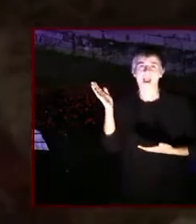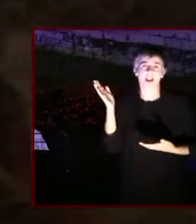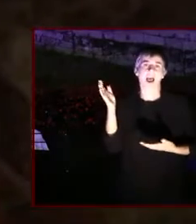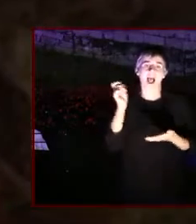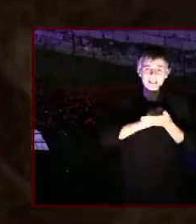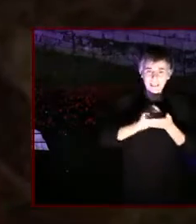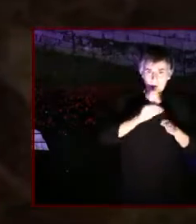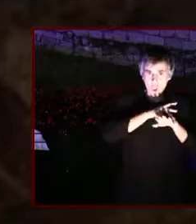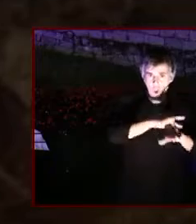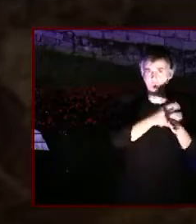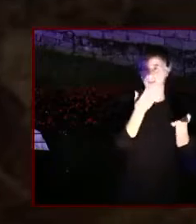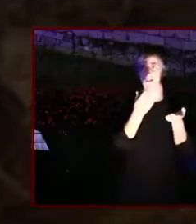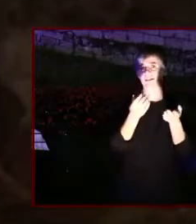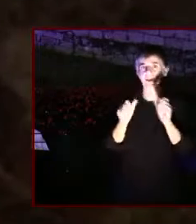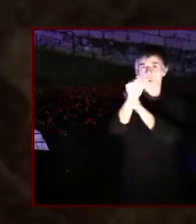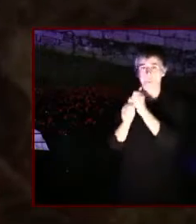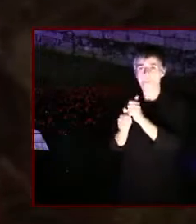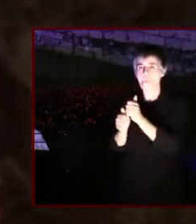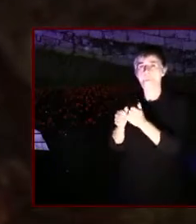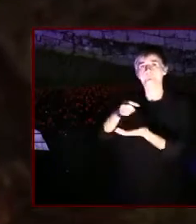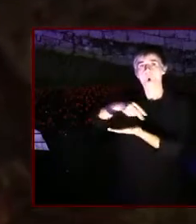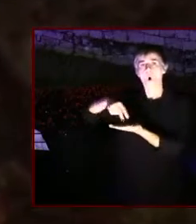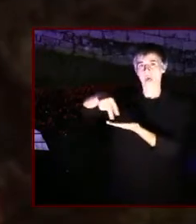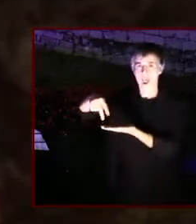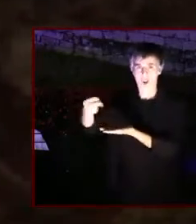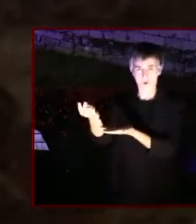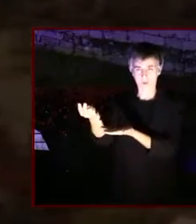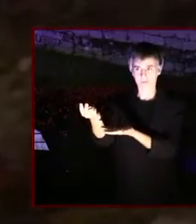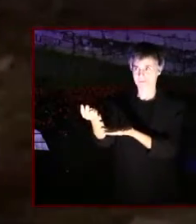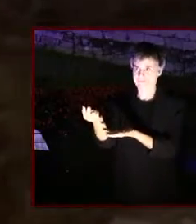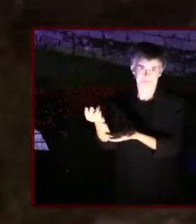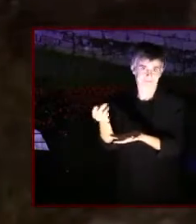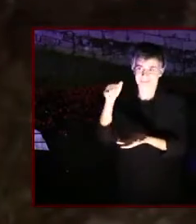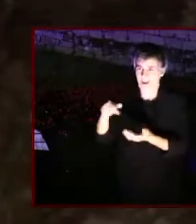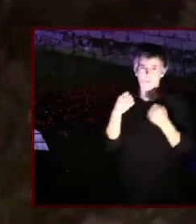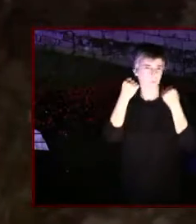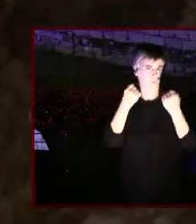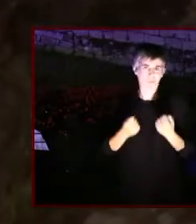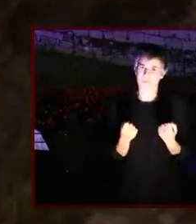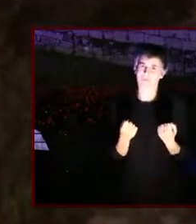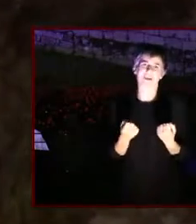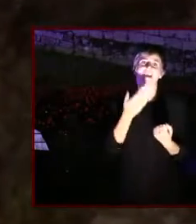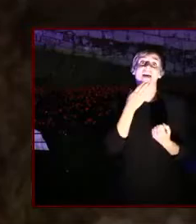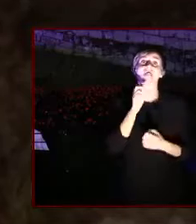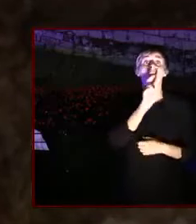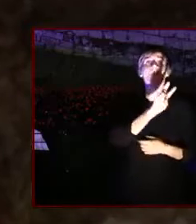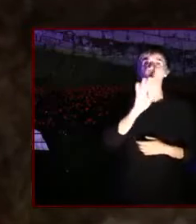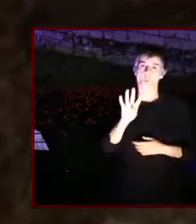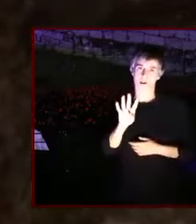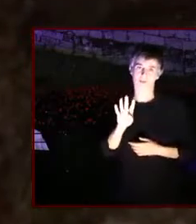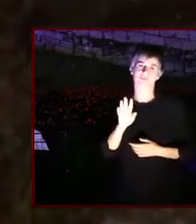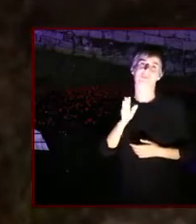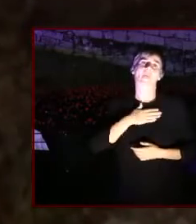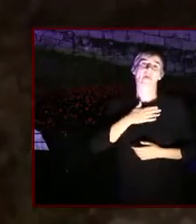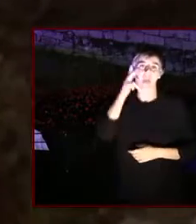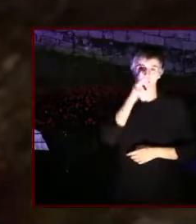modelo. Vamos, que nada se lle resiste a esta moza de 24 anos de Vigo. O seu vídeo é toda